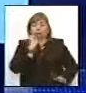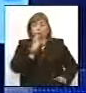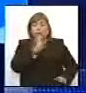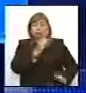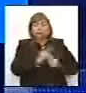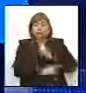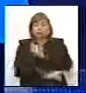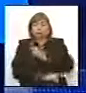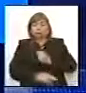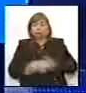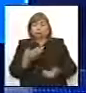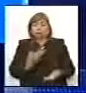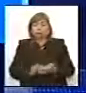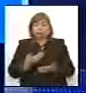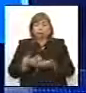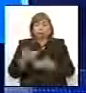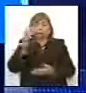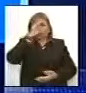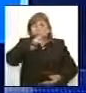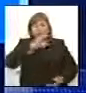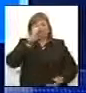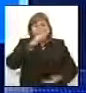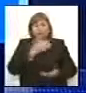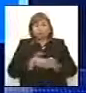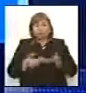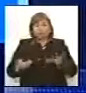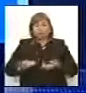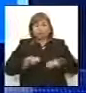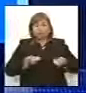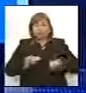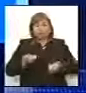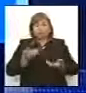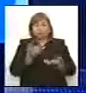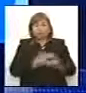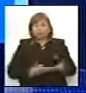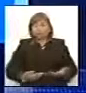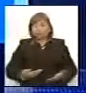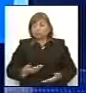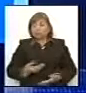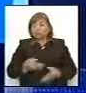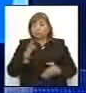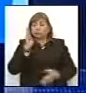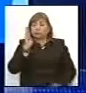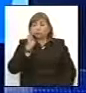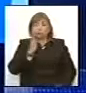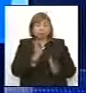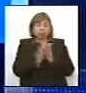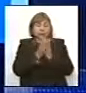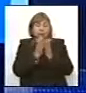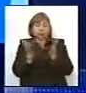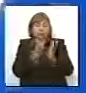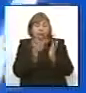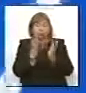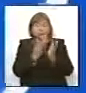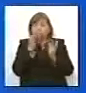Perú. La propuesta busca acopiar y registrar el patrimonio nacional bibliográfico